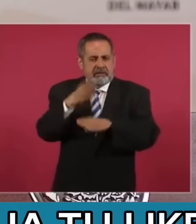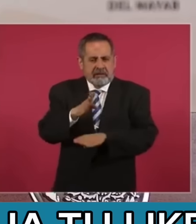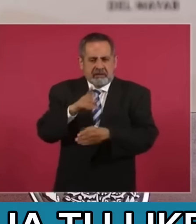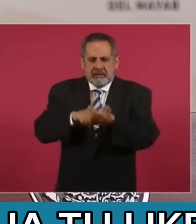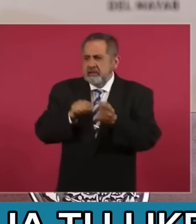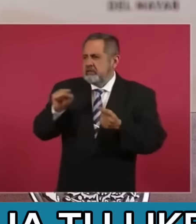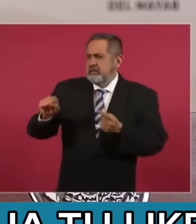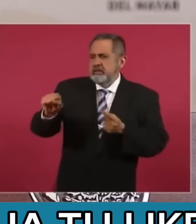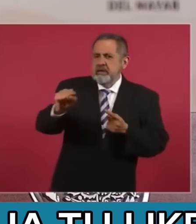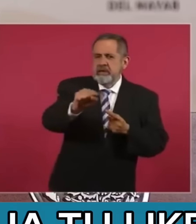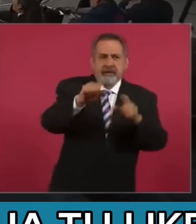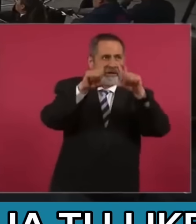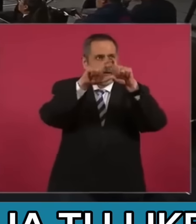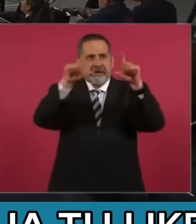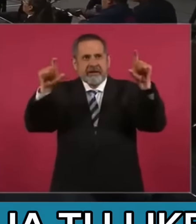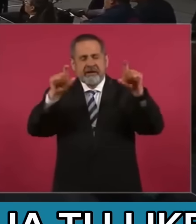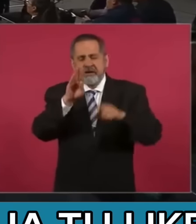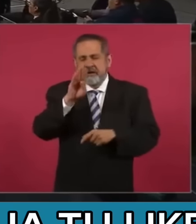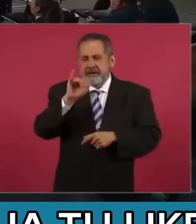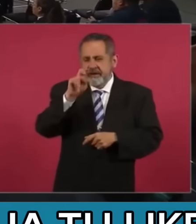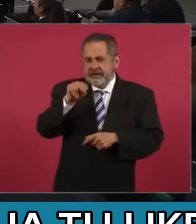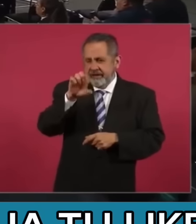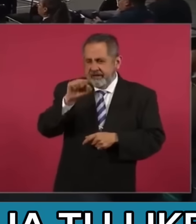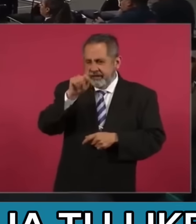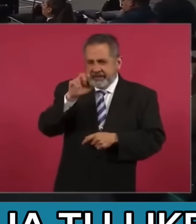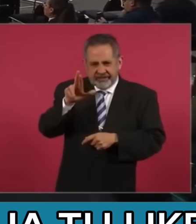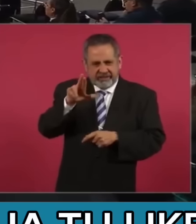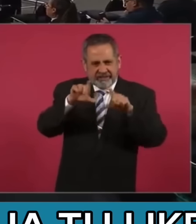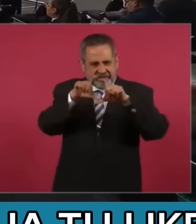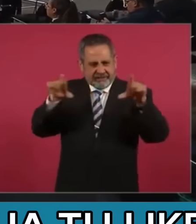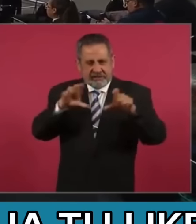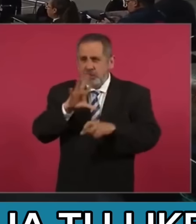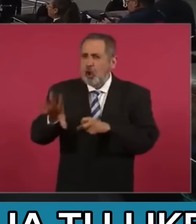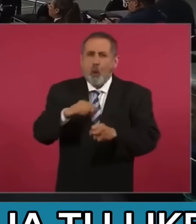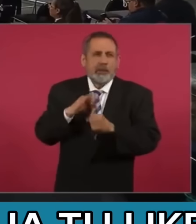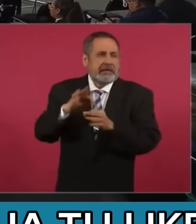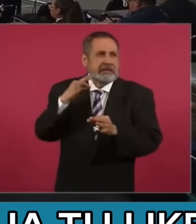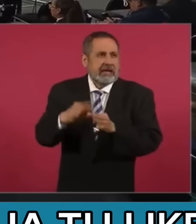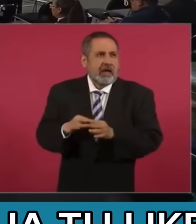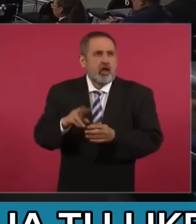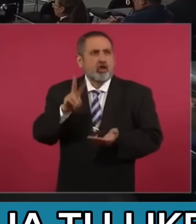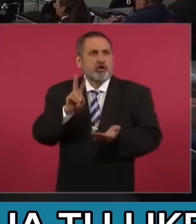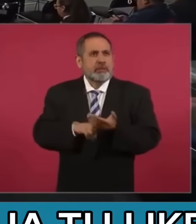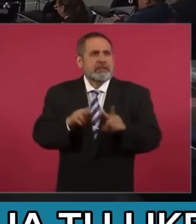2750 terminadas completas